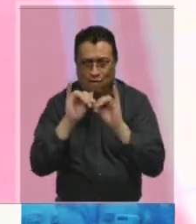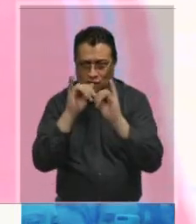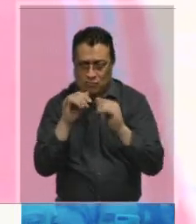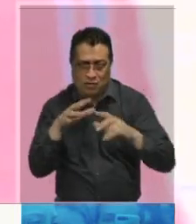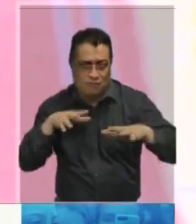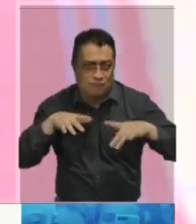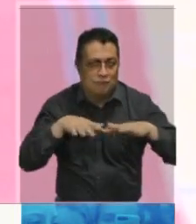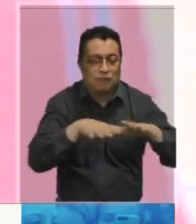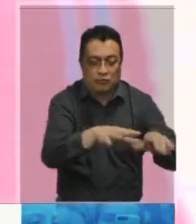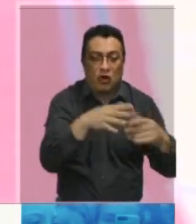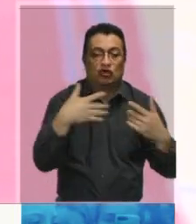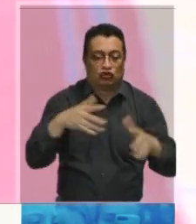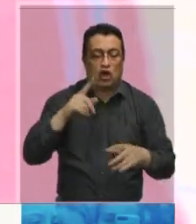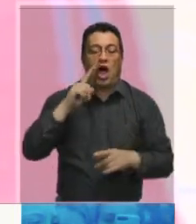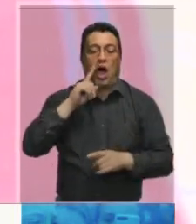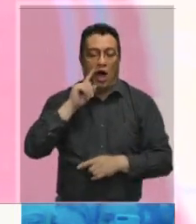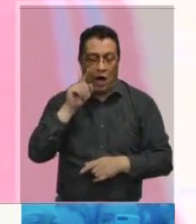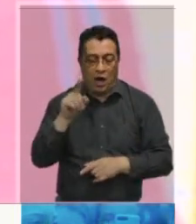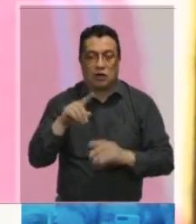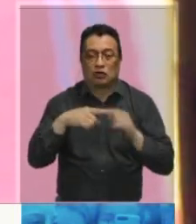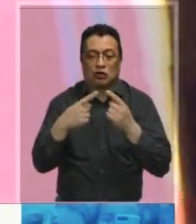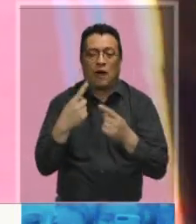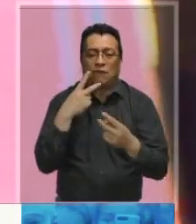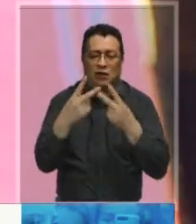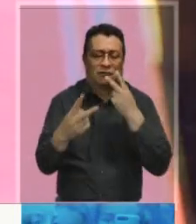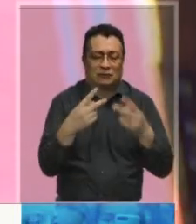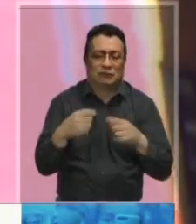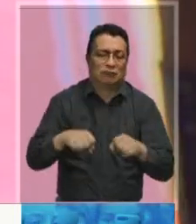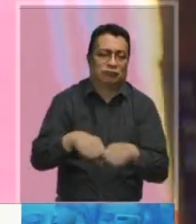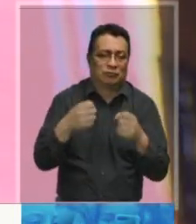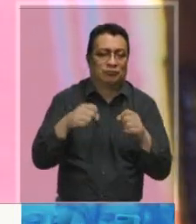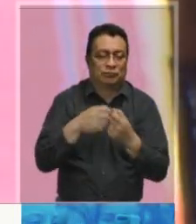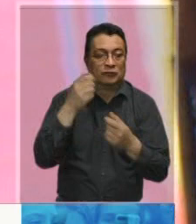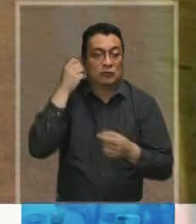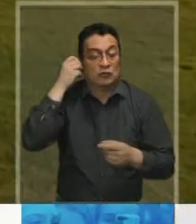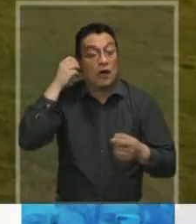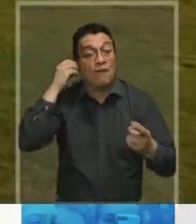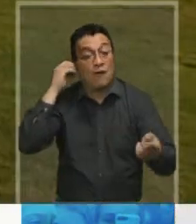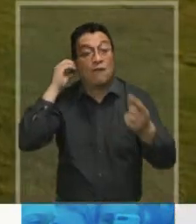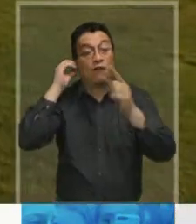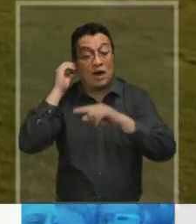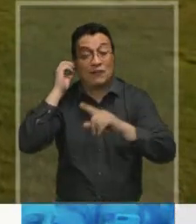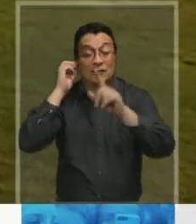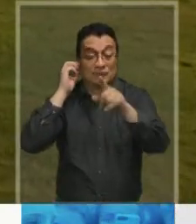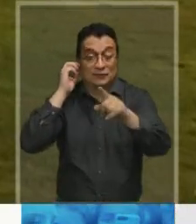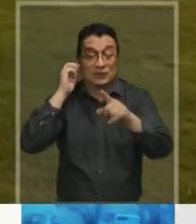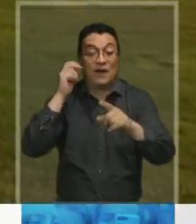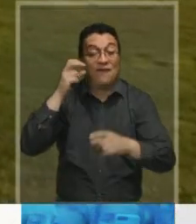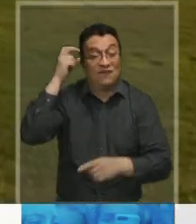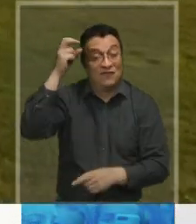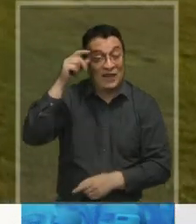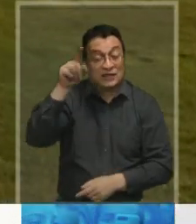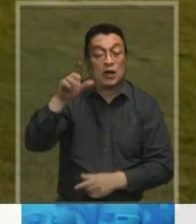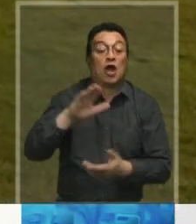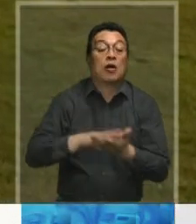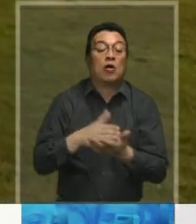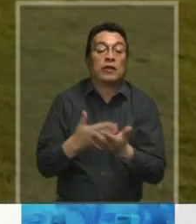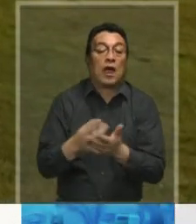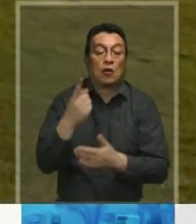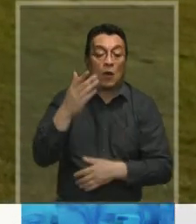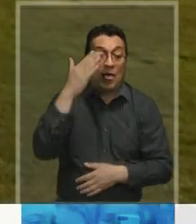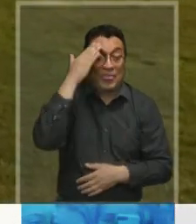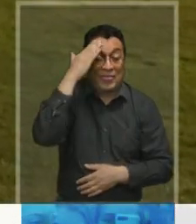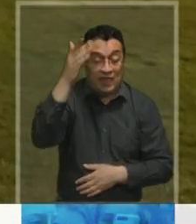de hacer las cosas que concitaron todo lo que hemos visto. Y vamos a volver a Alfonso Concha para que nos cuente cómo ha sido el día del que es